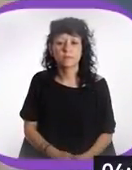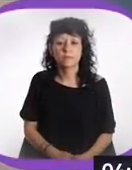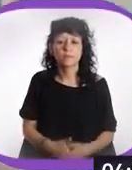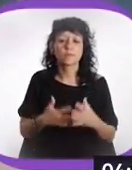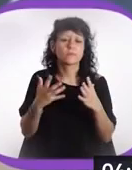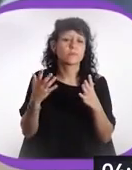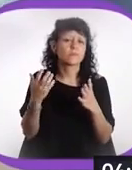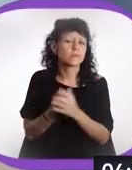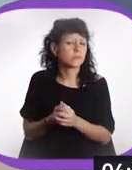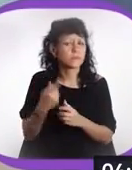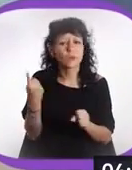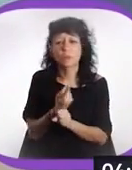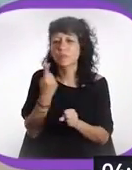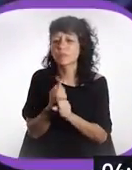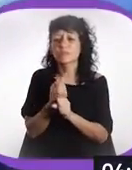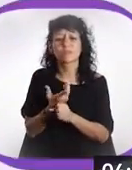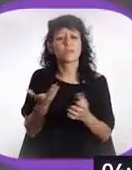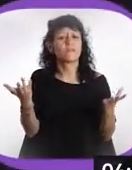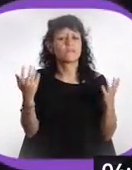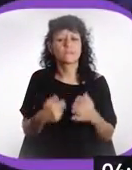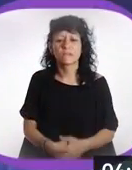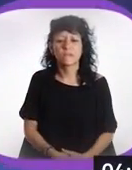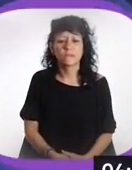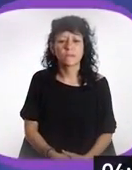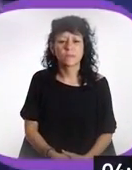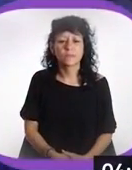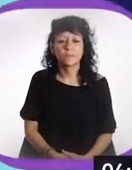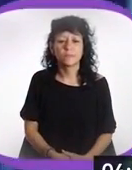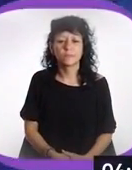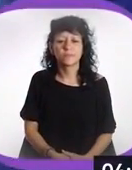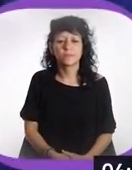¡No es posible que haga esto!